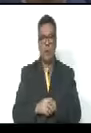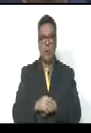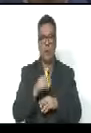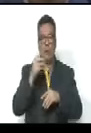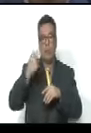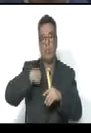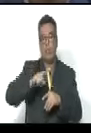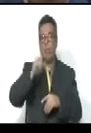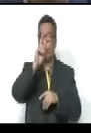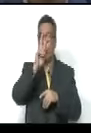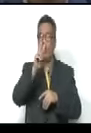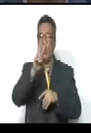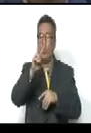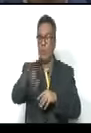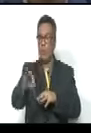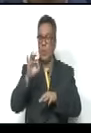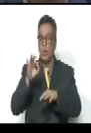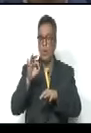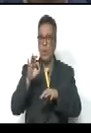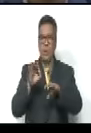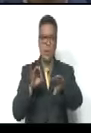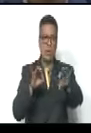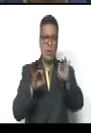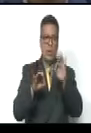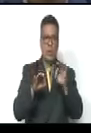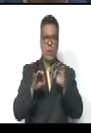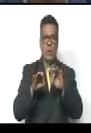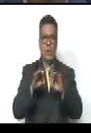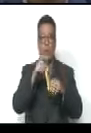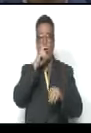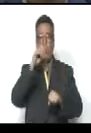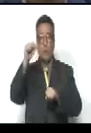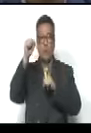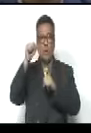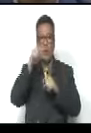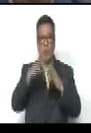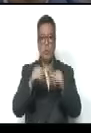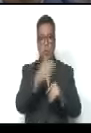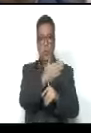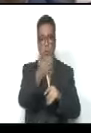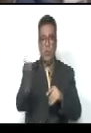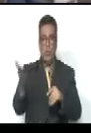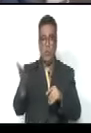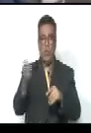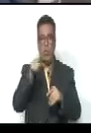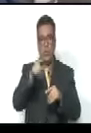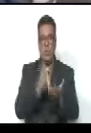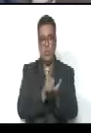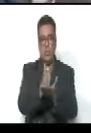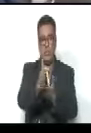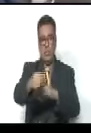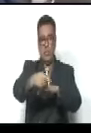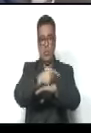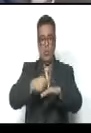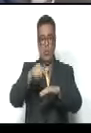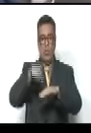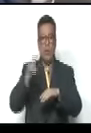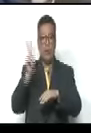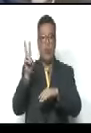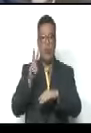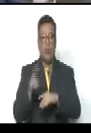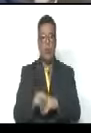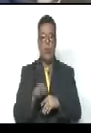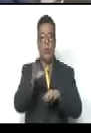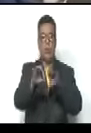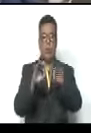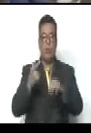habrán dos opciones. La opción de Maduro, la opción de ustedes, de continuar gobernando a Venezuela y la